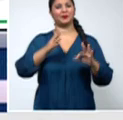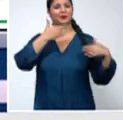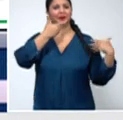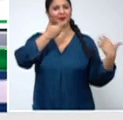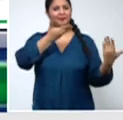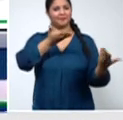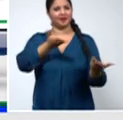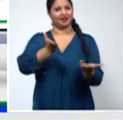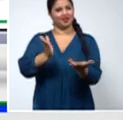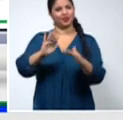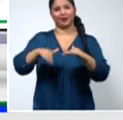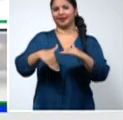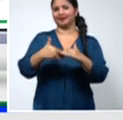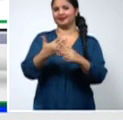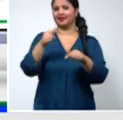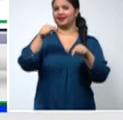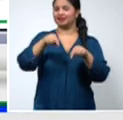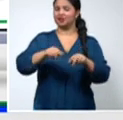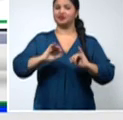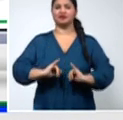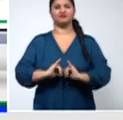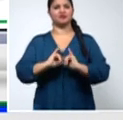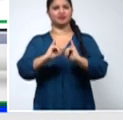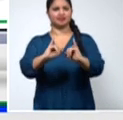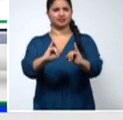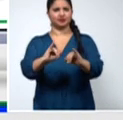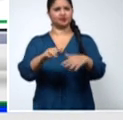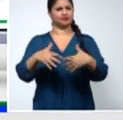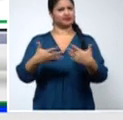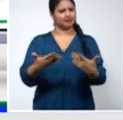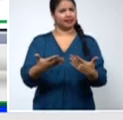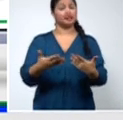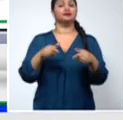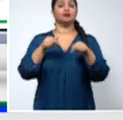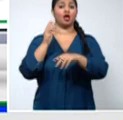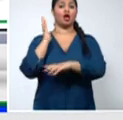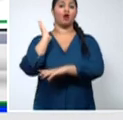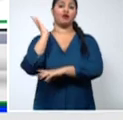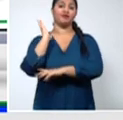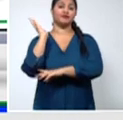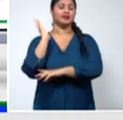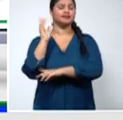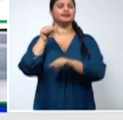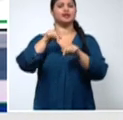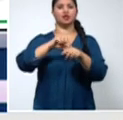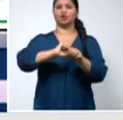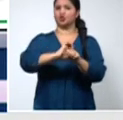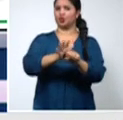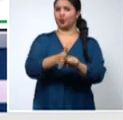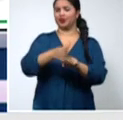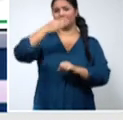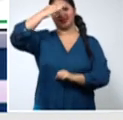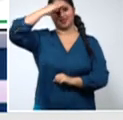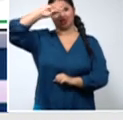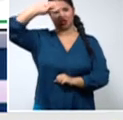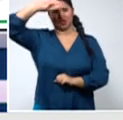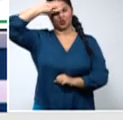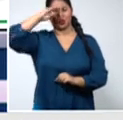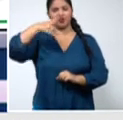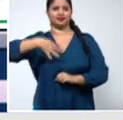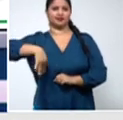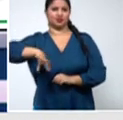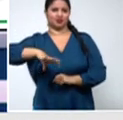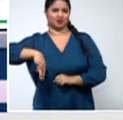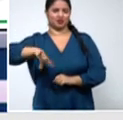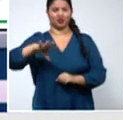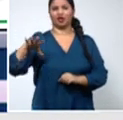Actualización informativa a partir de esta conferencia de prensa sobre la COVID-19 en nuestro país y el resto